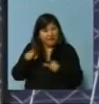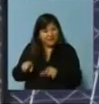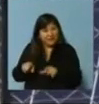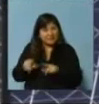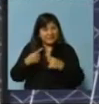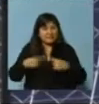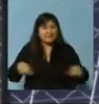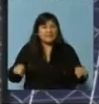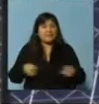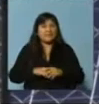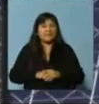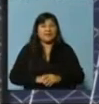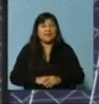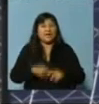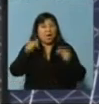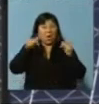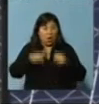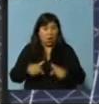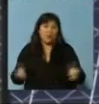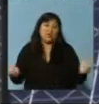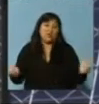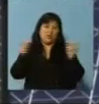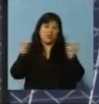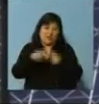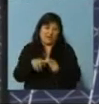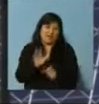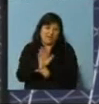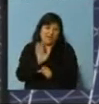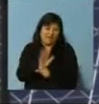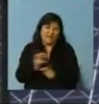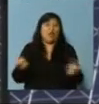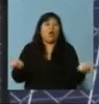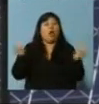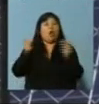Hoy nos reúne este hermoso día.